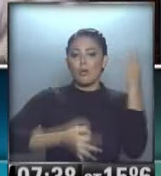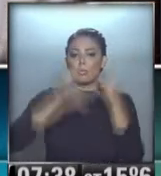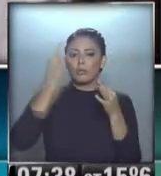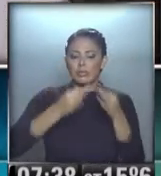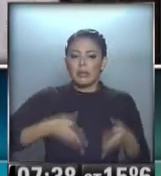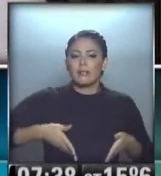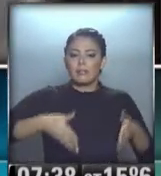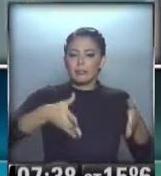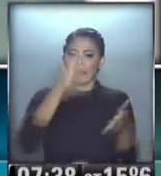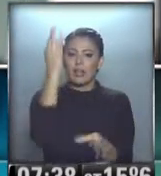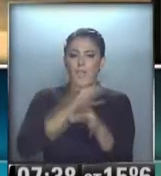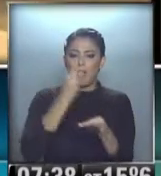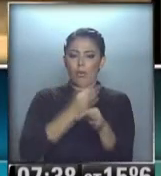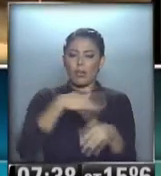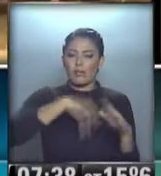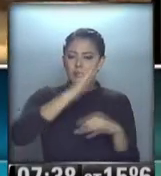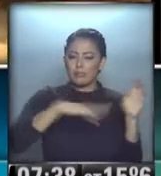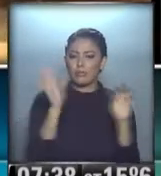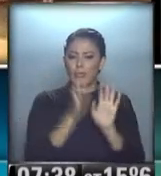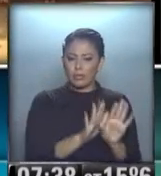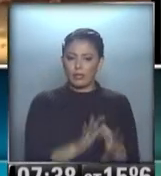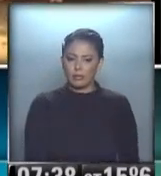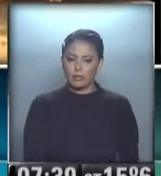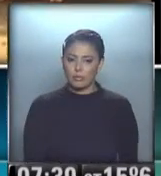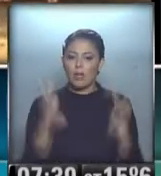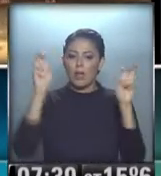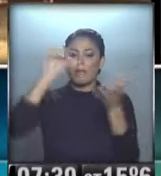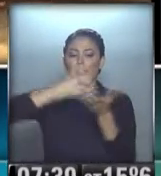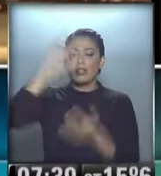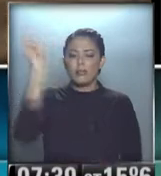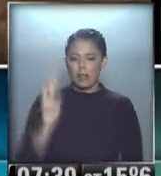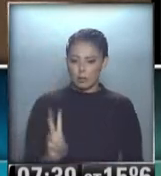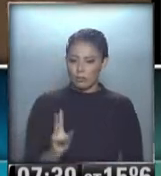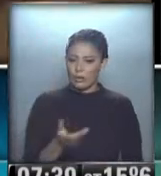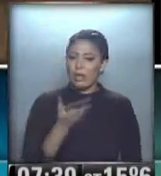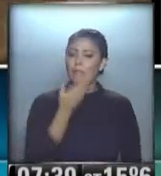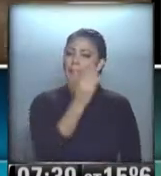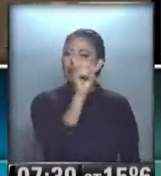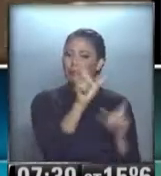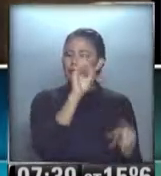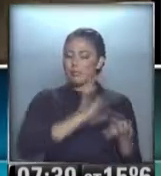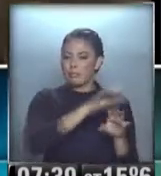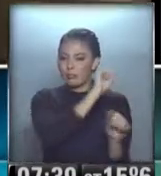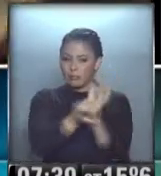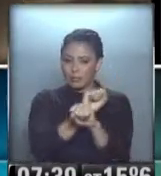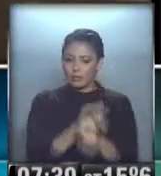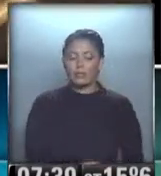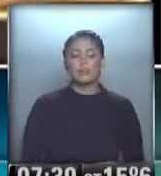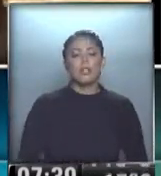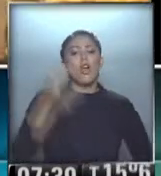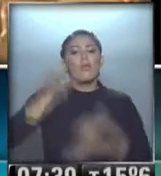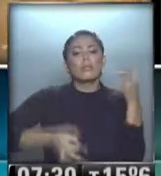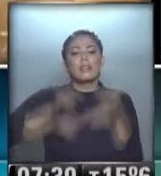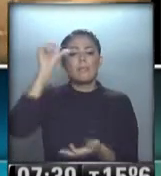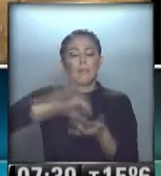pasillo en el Bernasconi. Venezuela, ordenan captura de presuntos instigadores. La justicia venezolana dispuso la